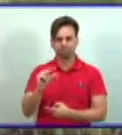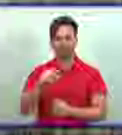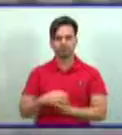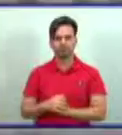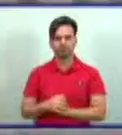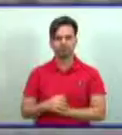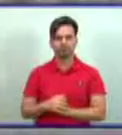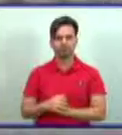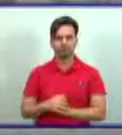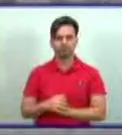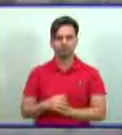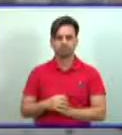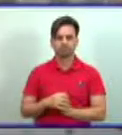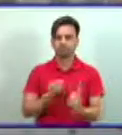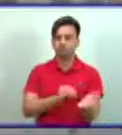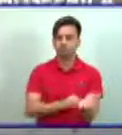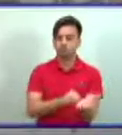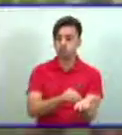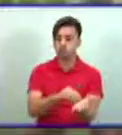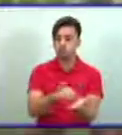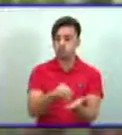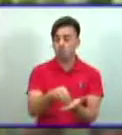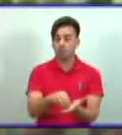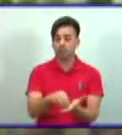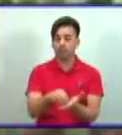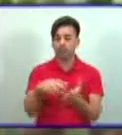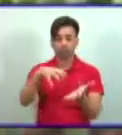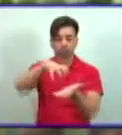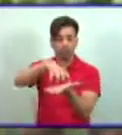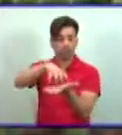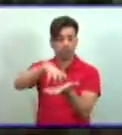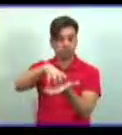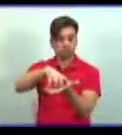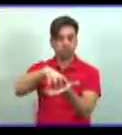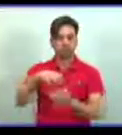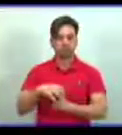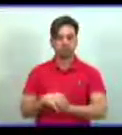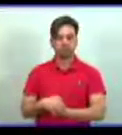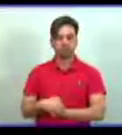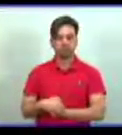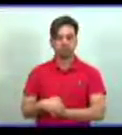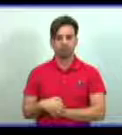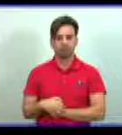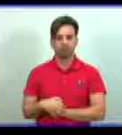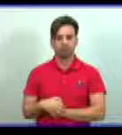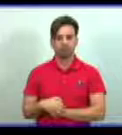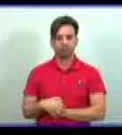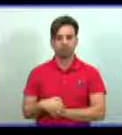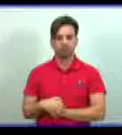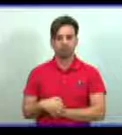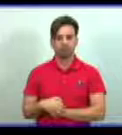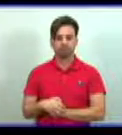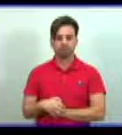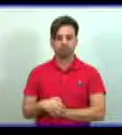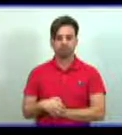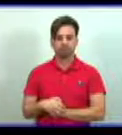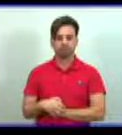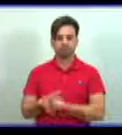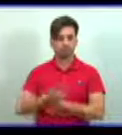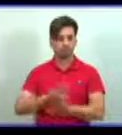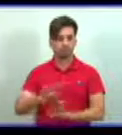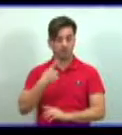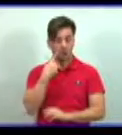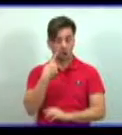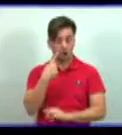construcción de huertos urbanos que no alteren el medio ni los ciclos naturales de este. A partir de la visualización de este material has podido